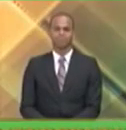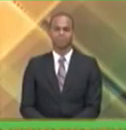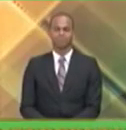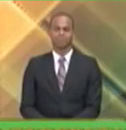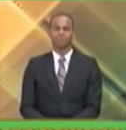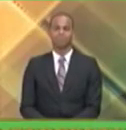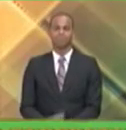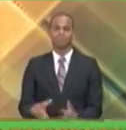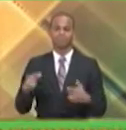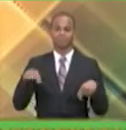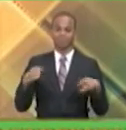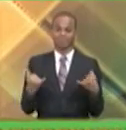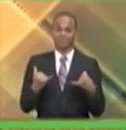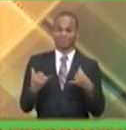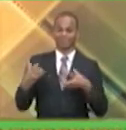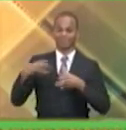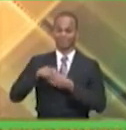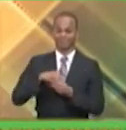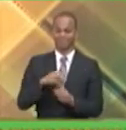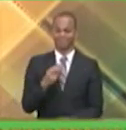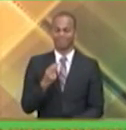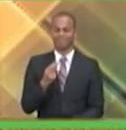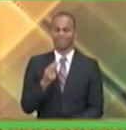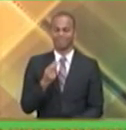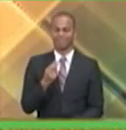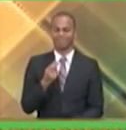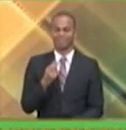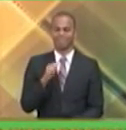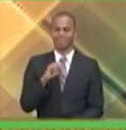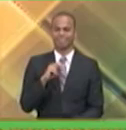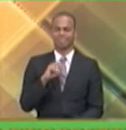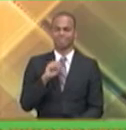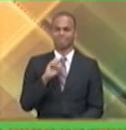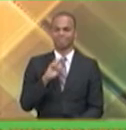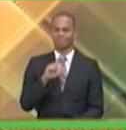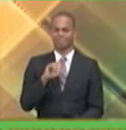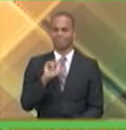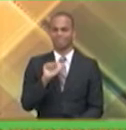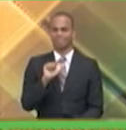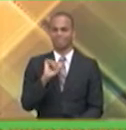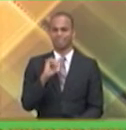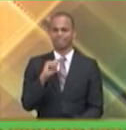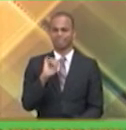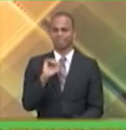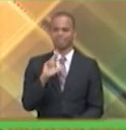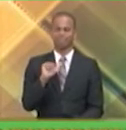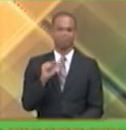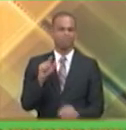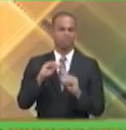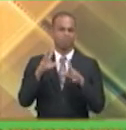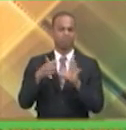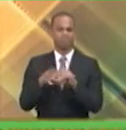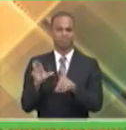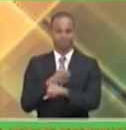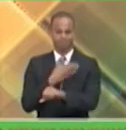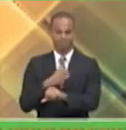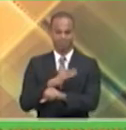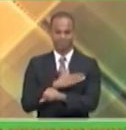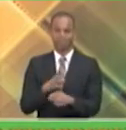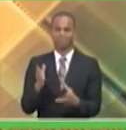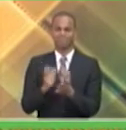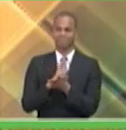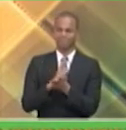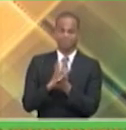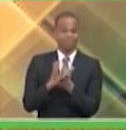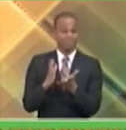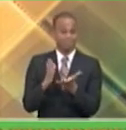Se integran aquí al equipo Hansel Alcántara, que es profesor de música de la Escuela Inclusiva